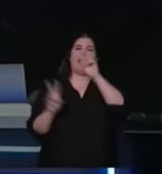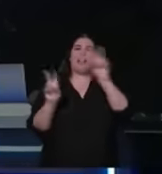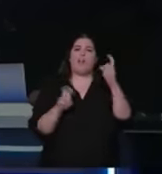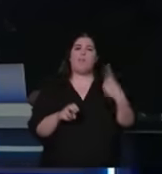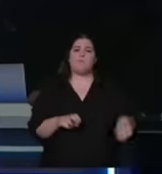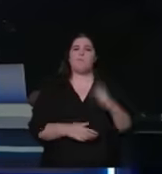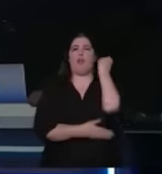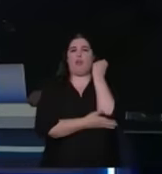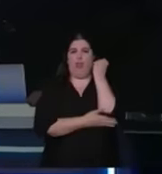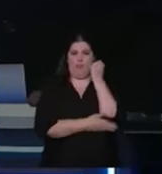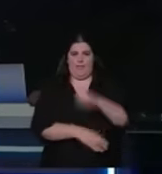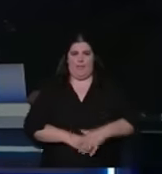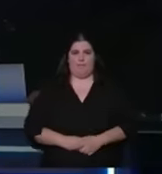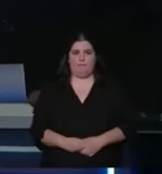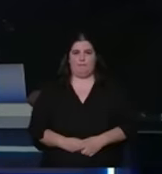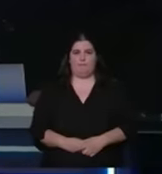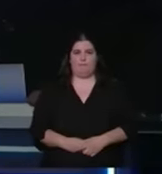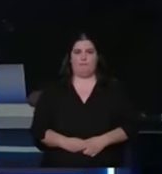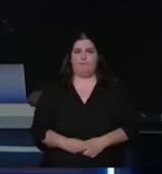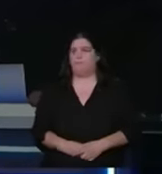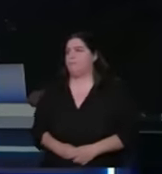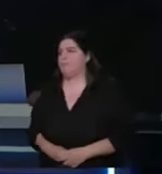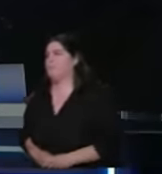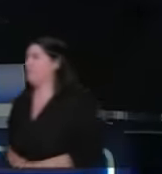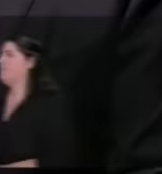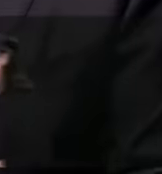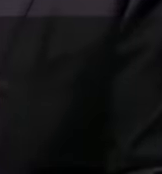la economía, y tiene la palabra Javier Milei.